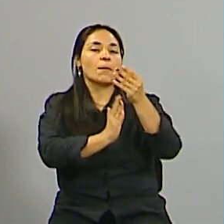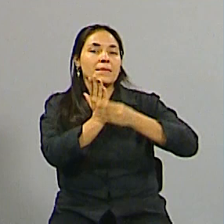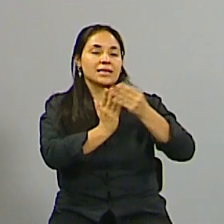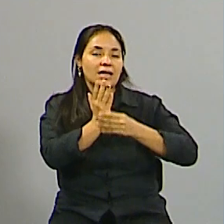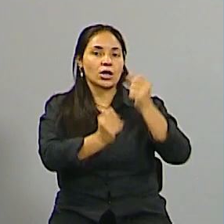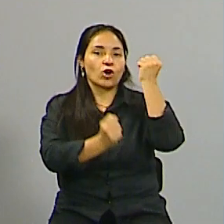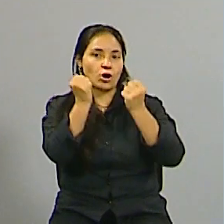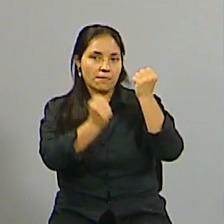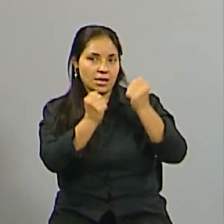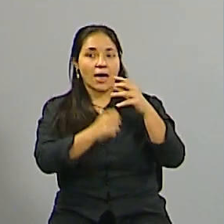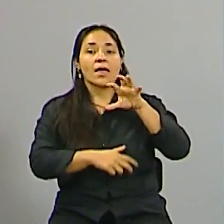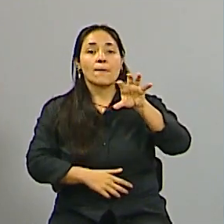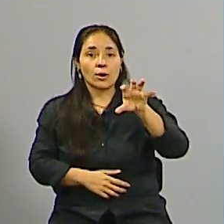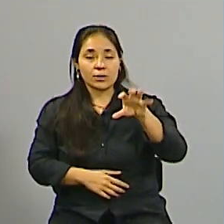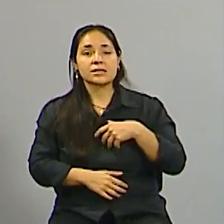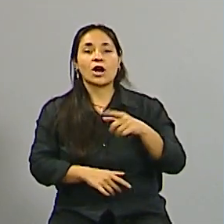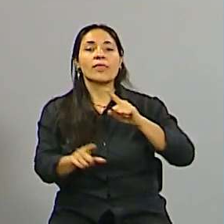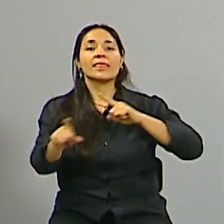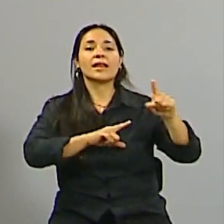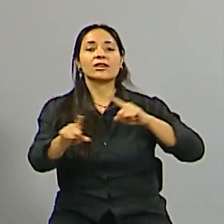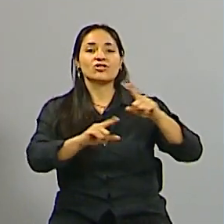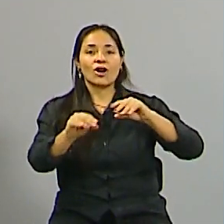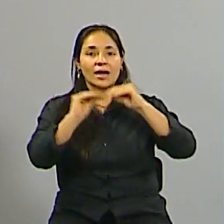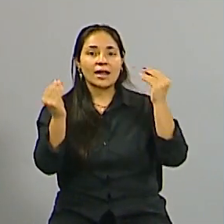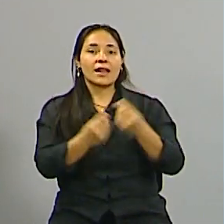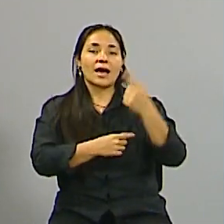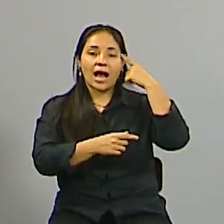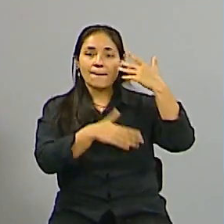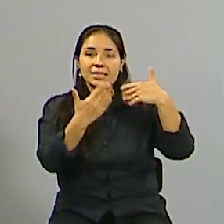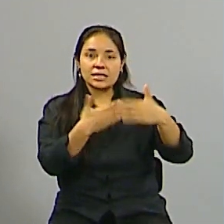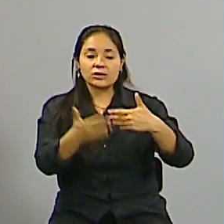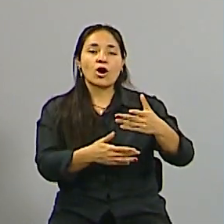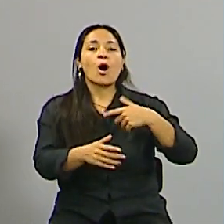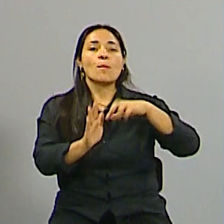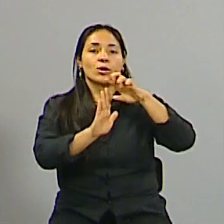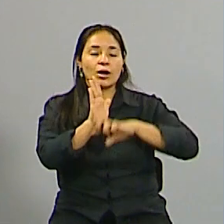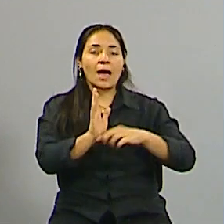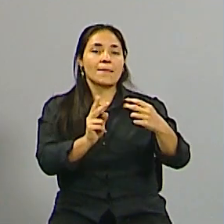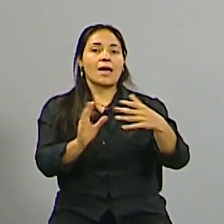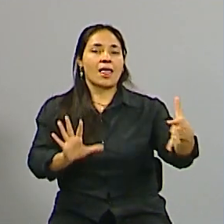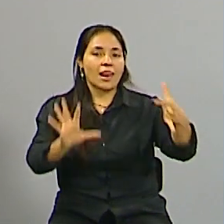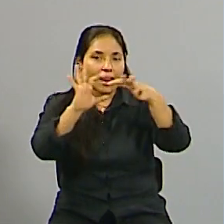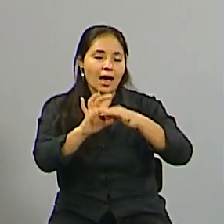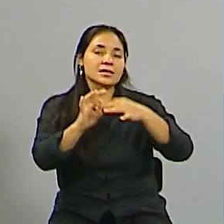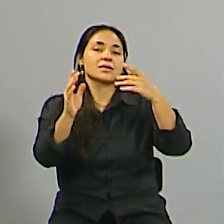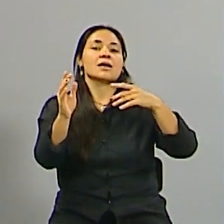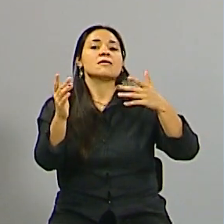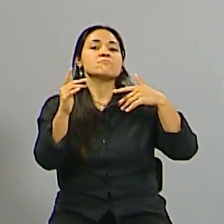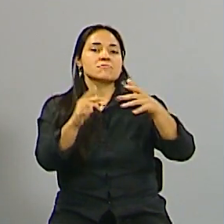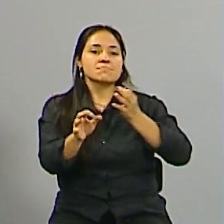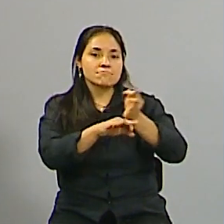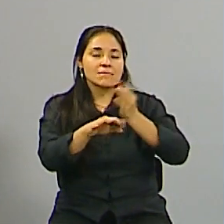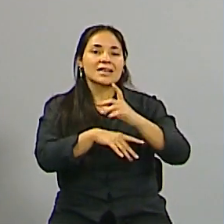de la provincia, con la Dirección General de Empleo y Capacitaciones, con los programas Enlace, Enlazado y Capacitar mediante los